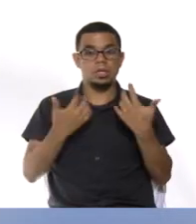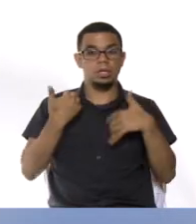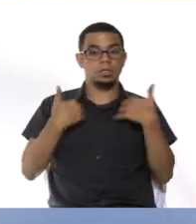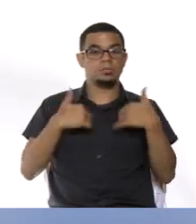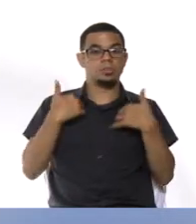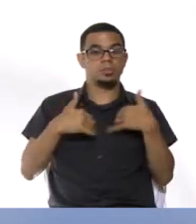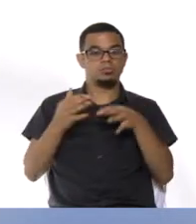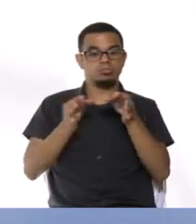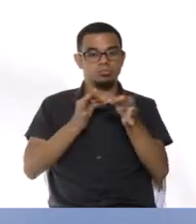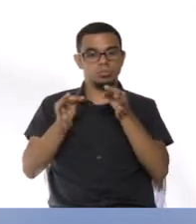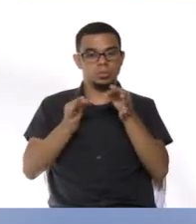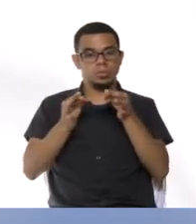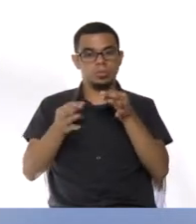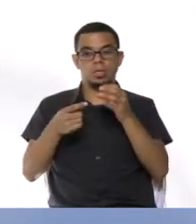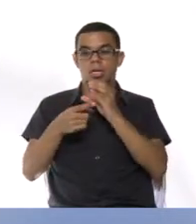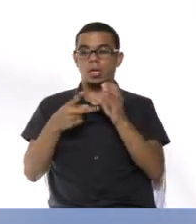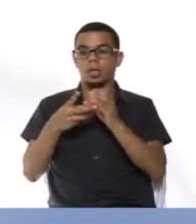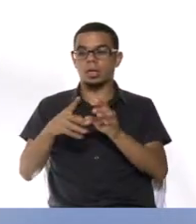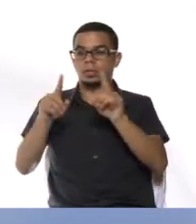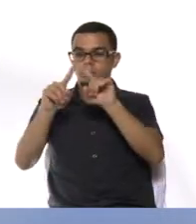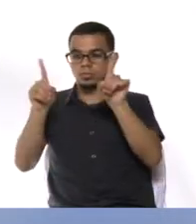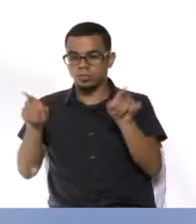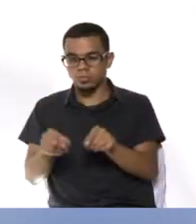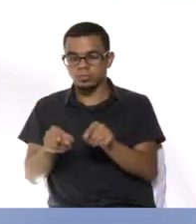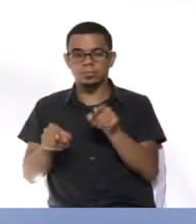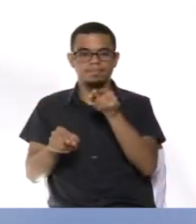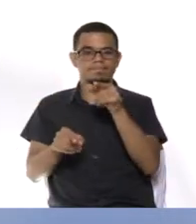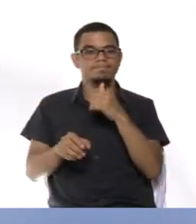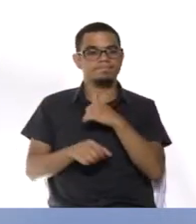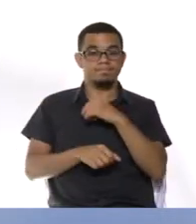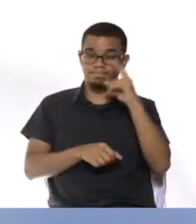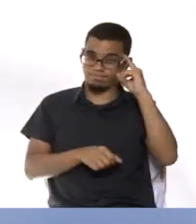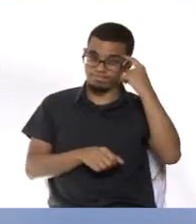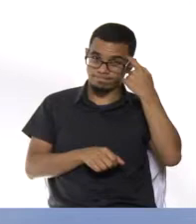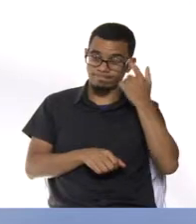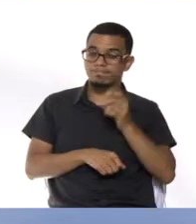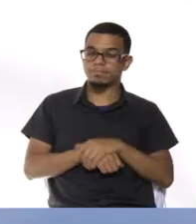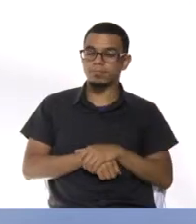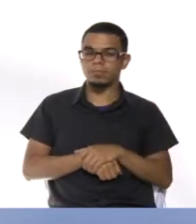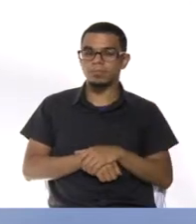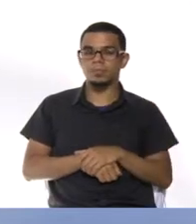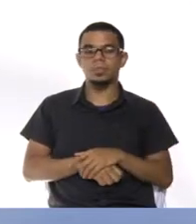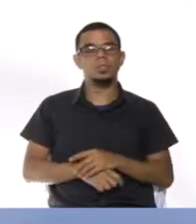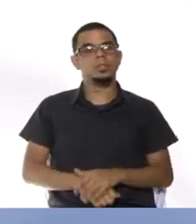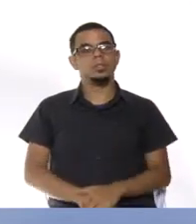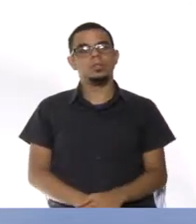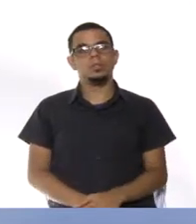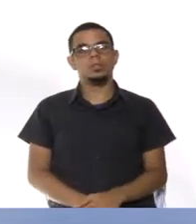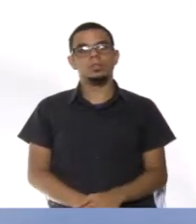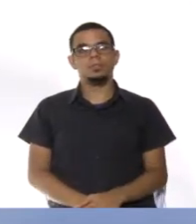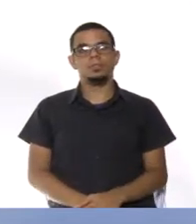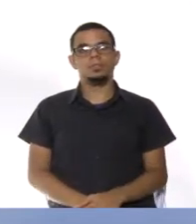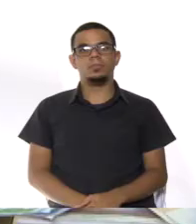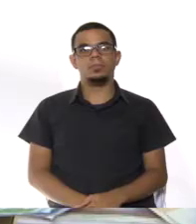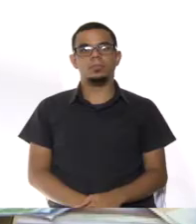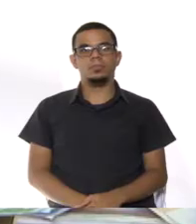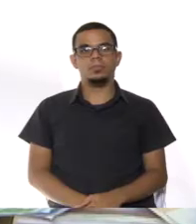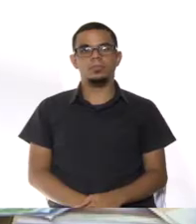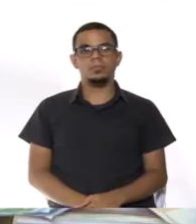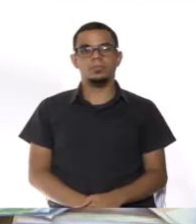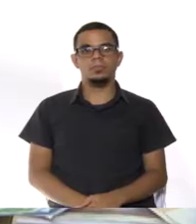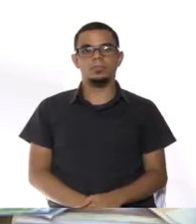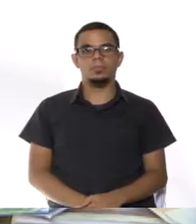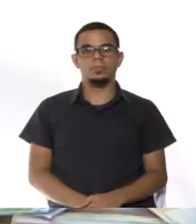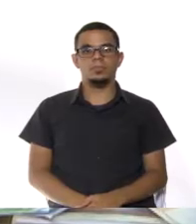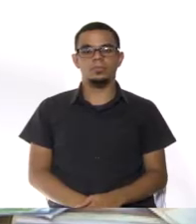estuvimos conversando de la propiedad asociativa. Ayer recuerda que conversamos